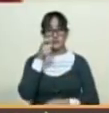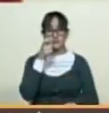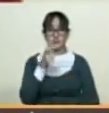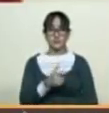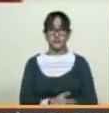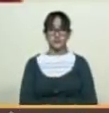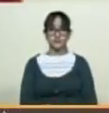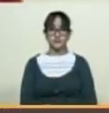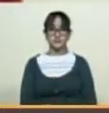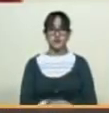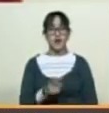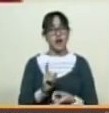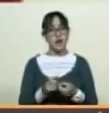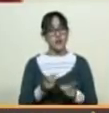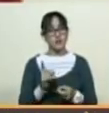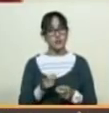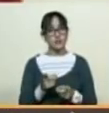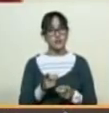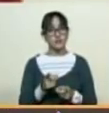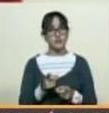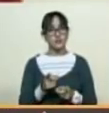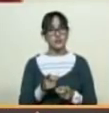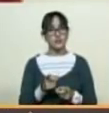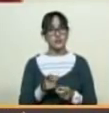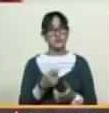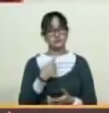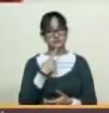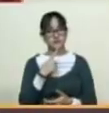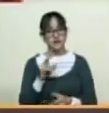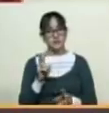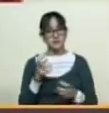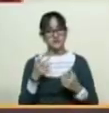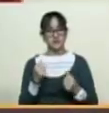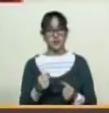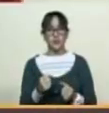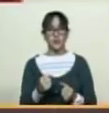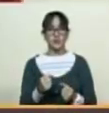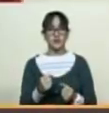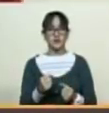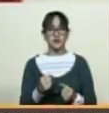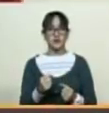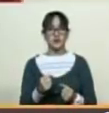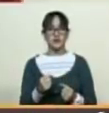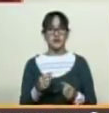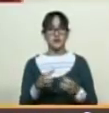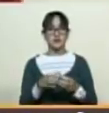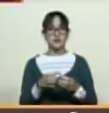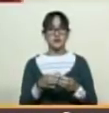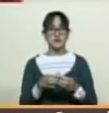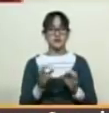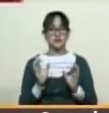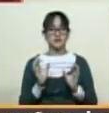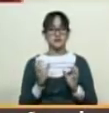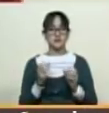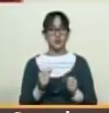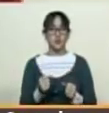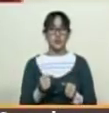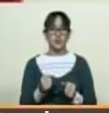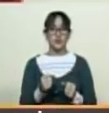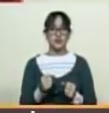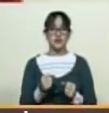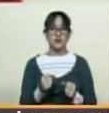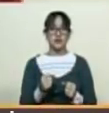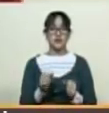nos hicieron algunos señalamientos en relación con la seguridad de los candidatos y la seguridad para